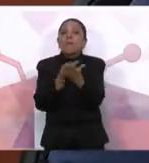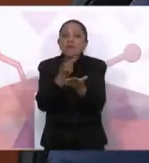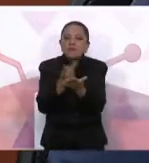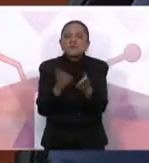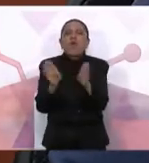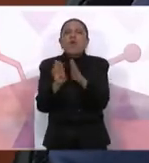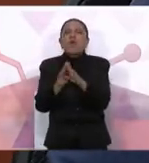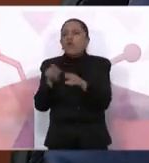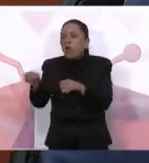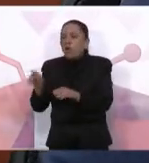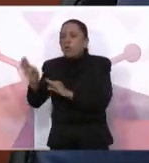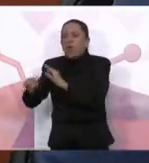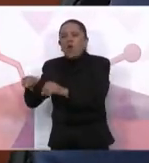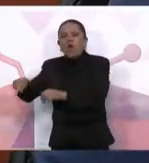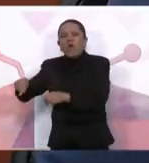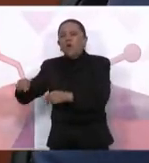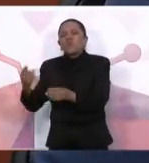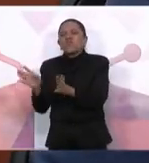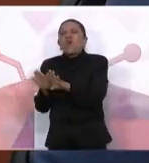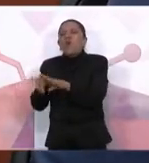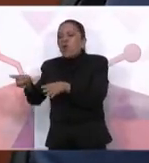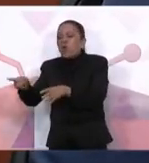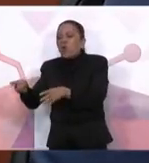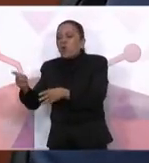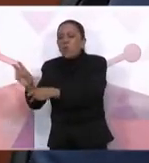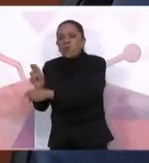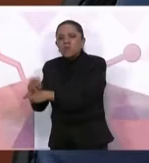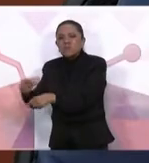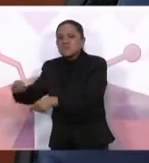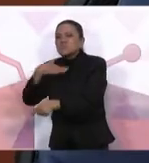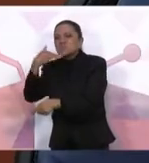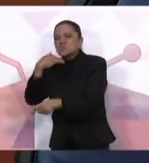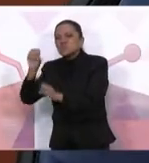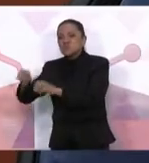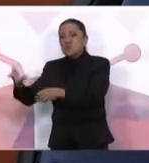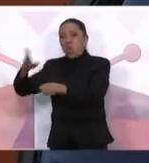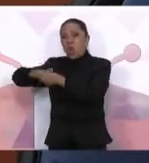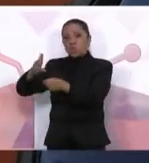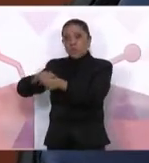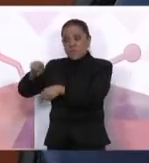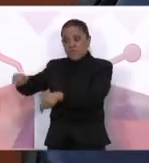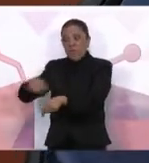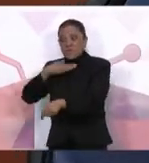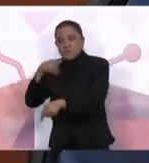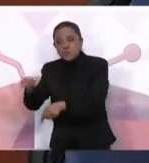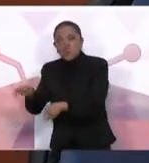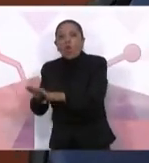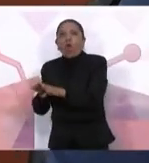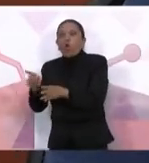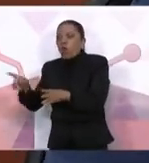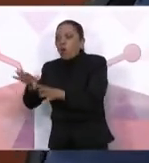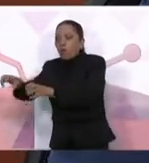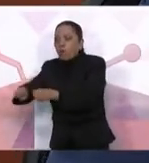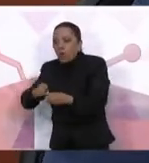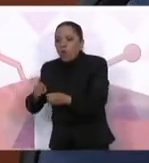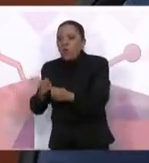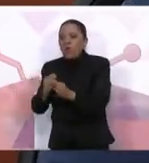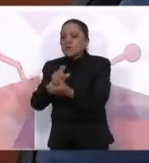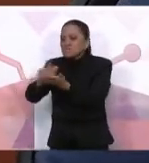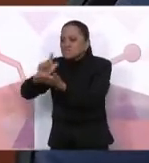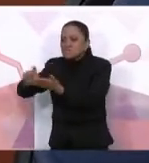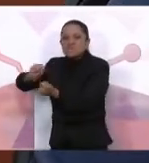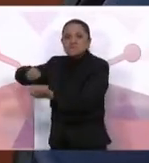en todo el estado de morelos y aprovechar la coyuntura que se da en este momento para generar energías limpias